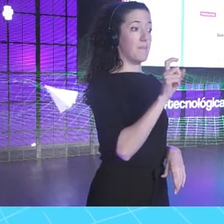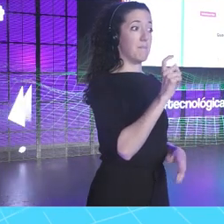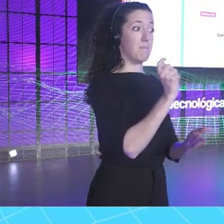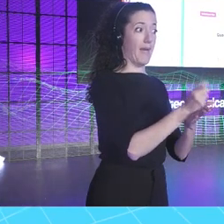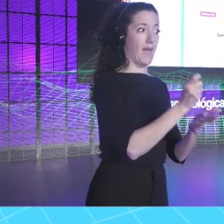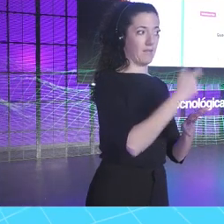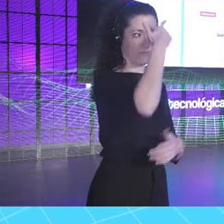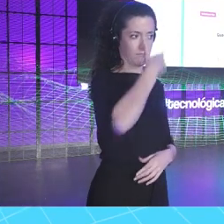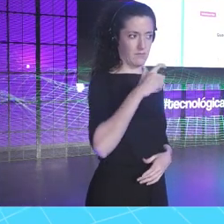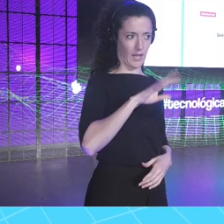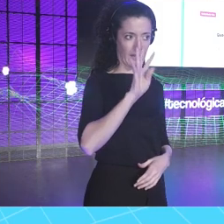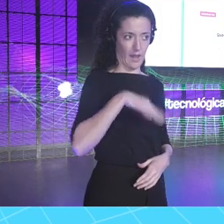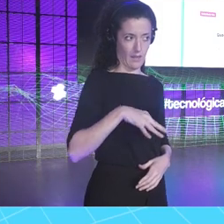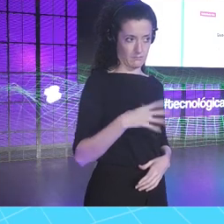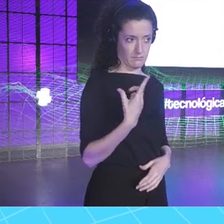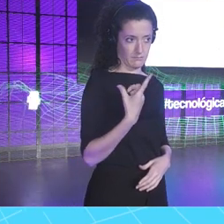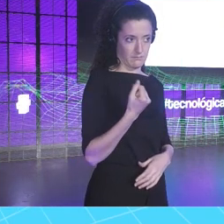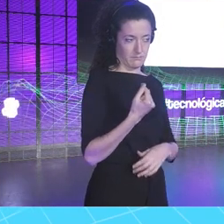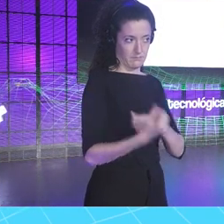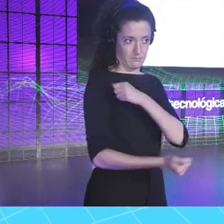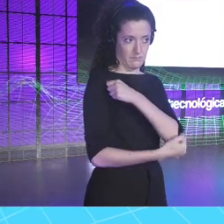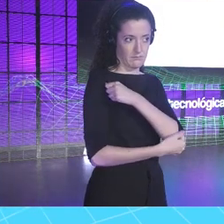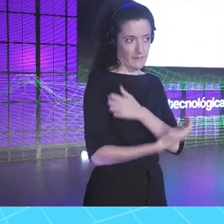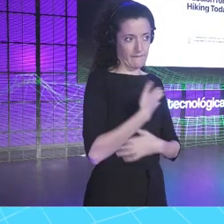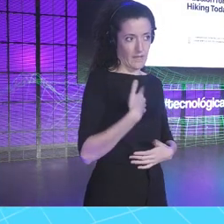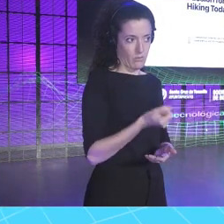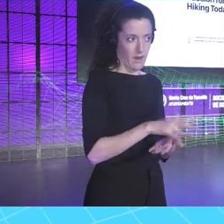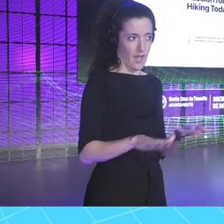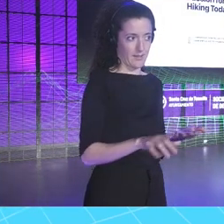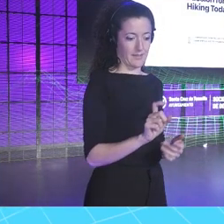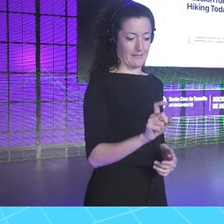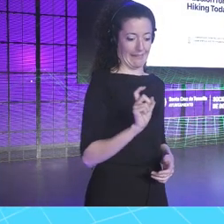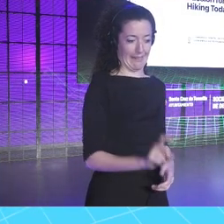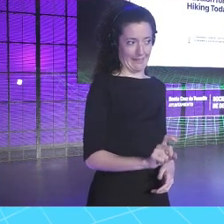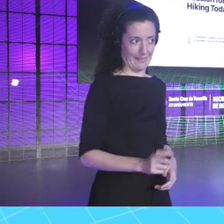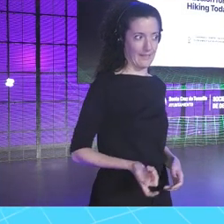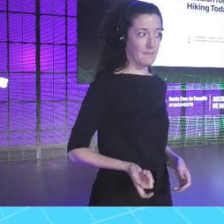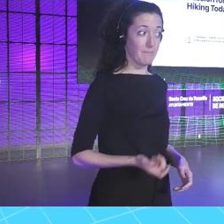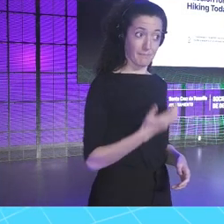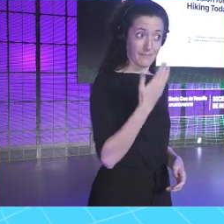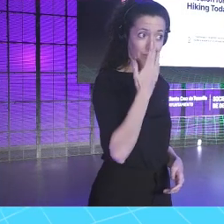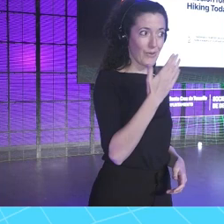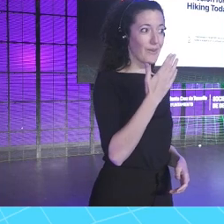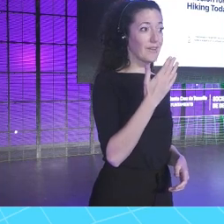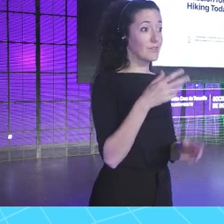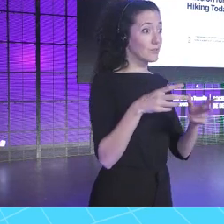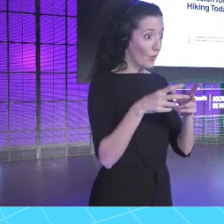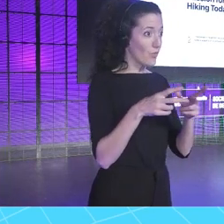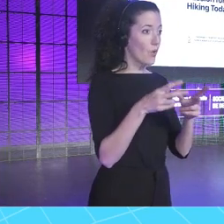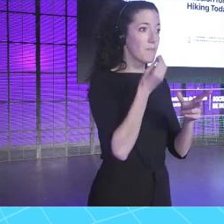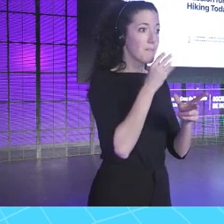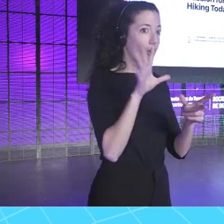Quiero la parte gratis que está aquí abajo pequeñito Entonces esto En serio poneos un Catalán de socio encontramos